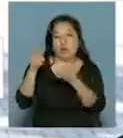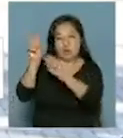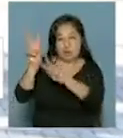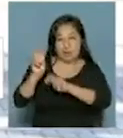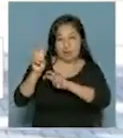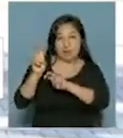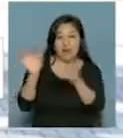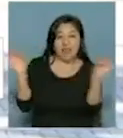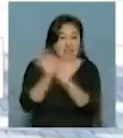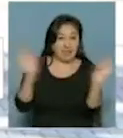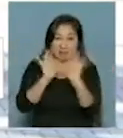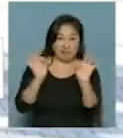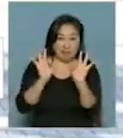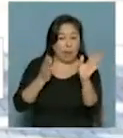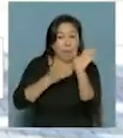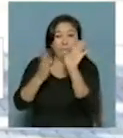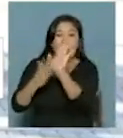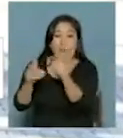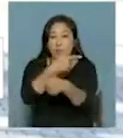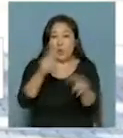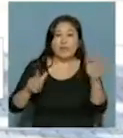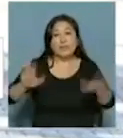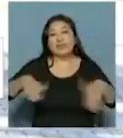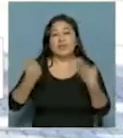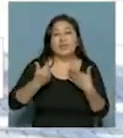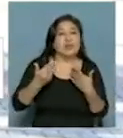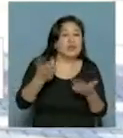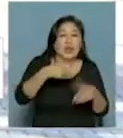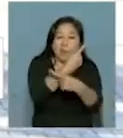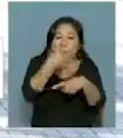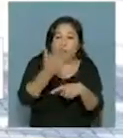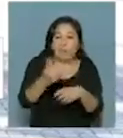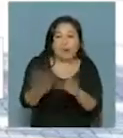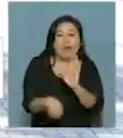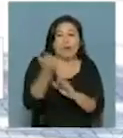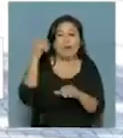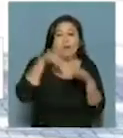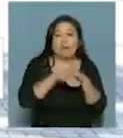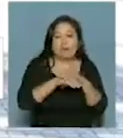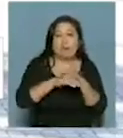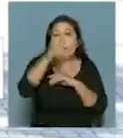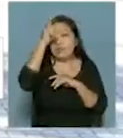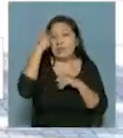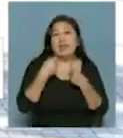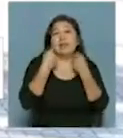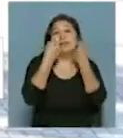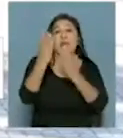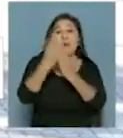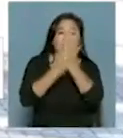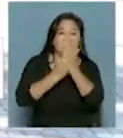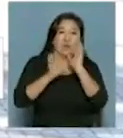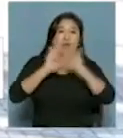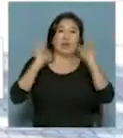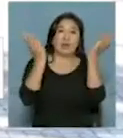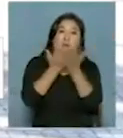No tenían ninguna documentación, entonces se procede al secuestro de todos los elementos, se pone en conocimiento al Ministerio de Ambiente, que